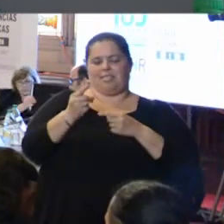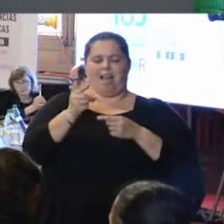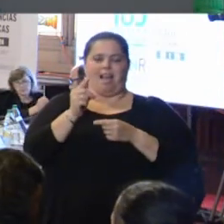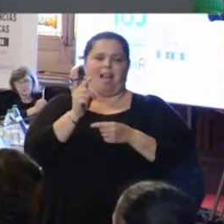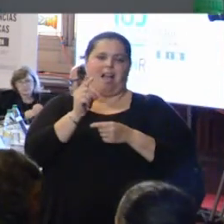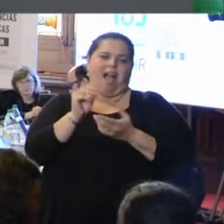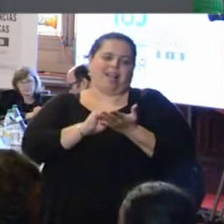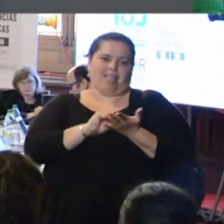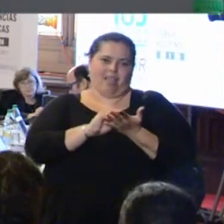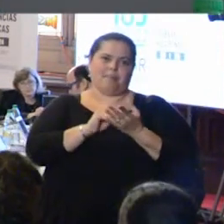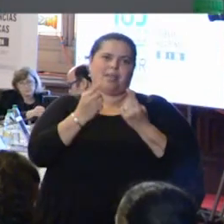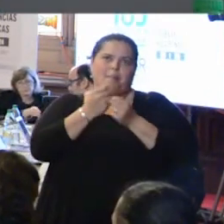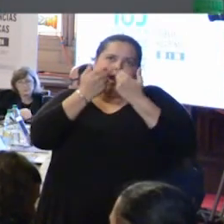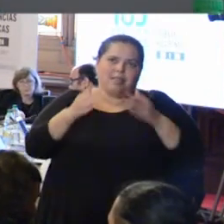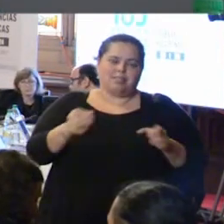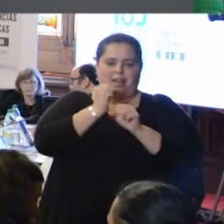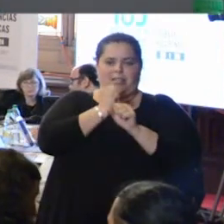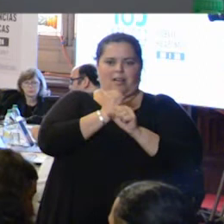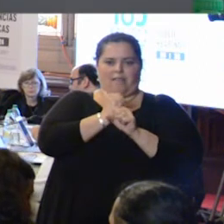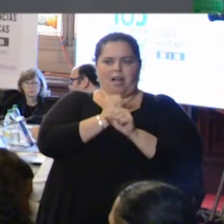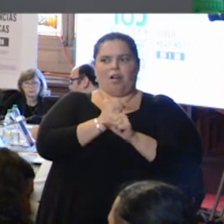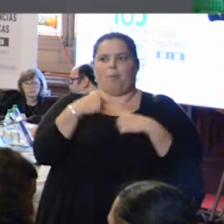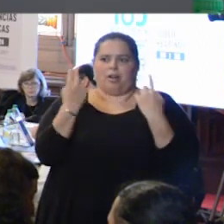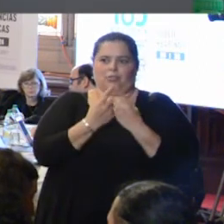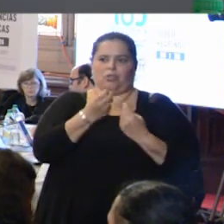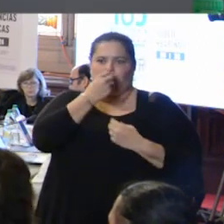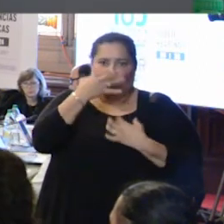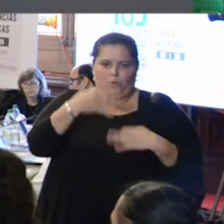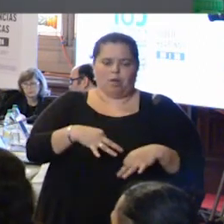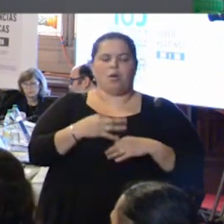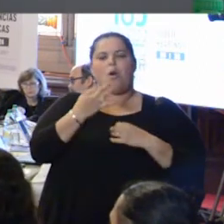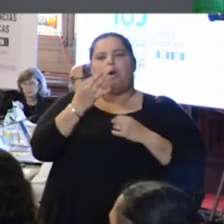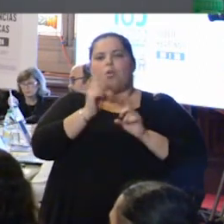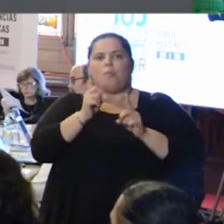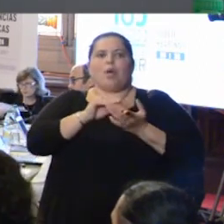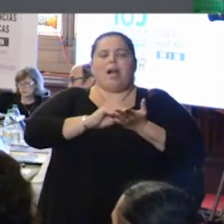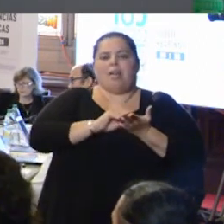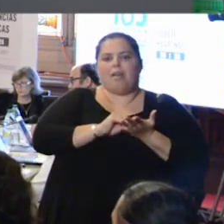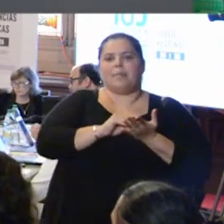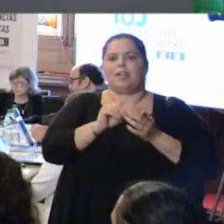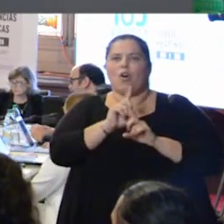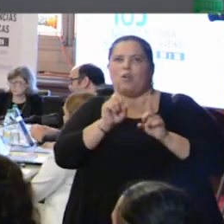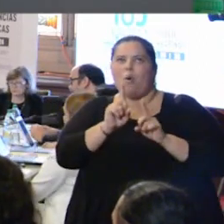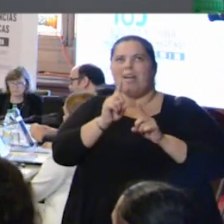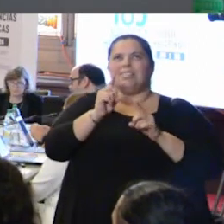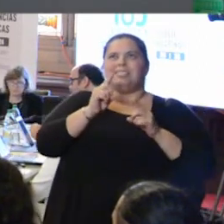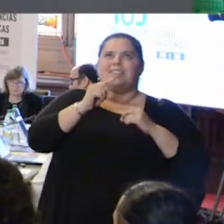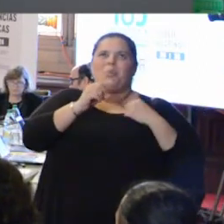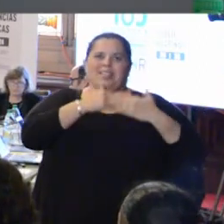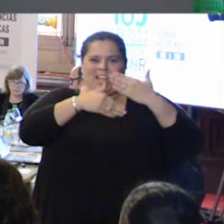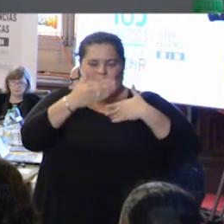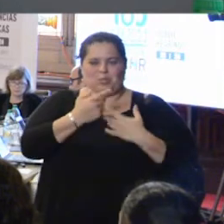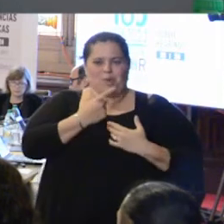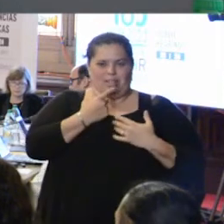ser el inicio de este trabajo, que no porque empiece como académico no quiere decir que no va a desembocar en el desarrollo de una